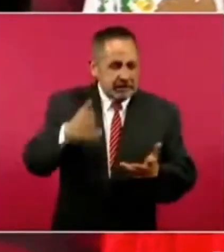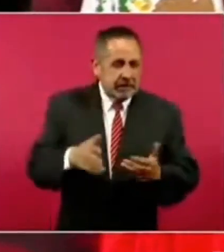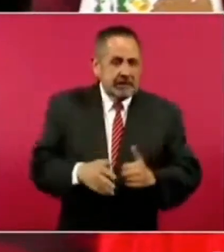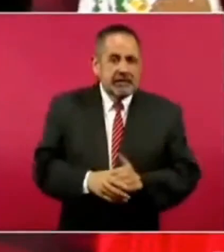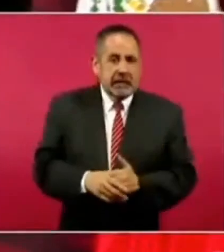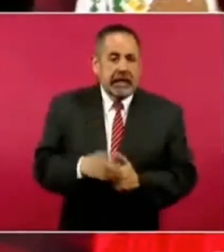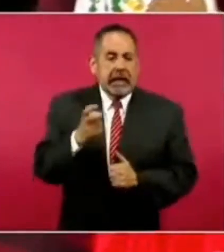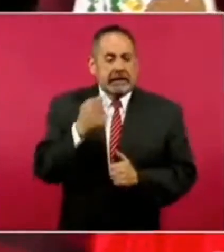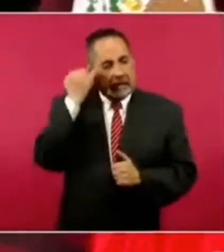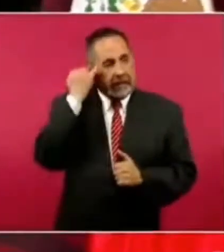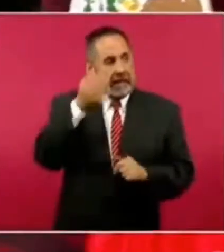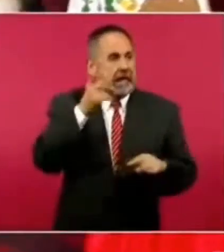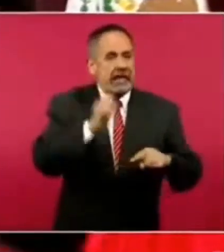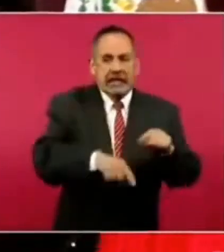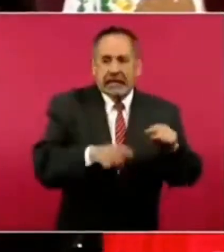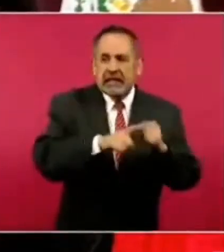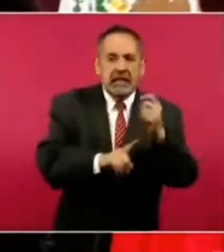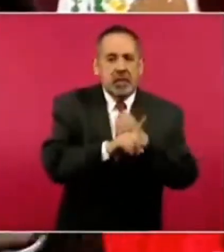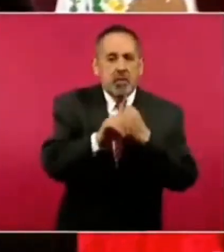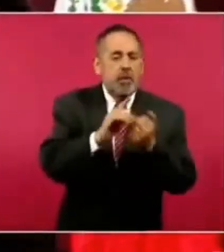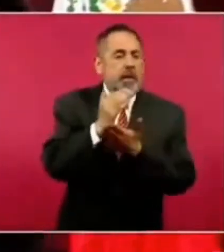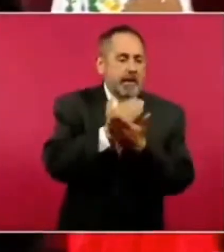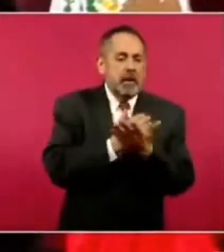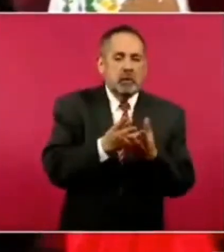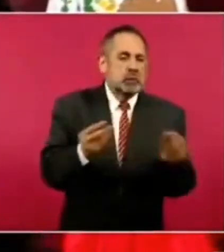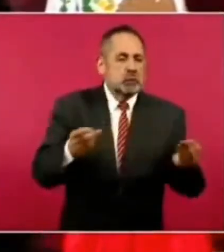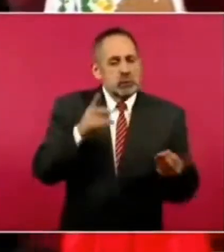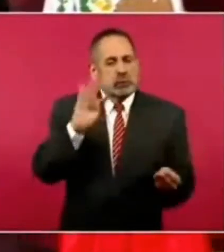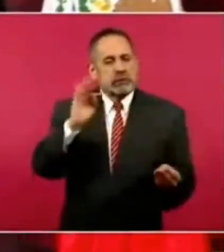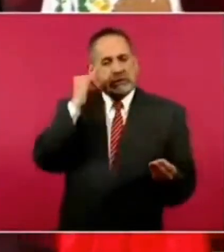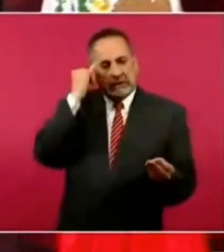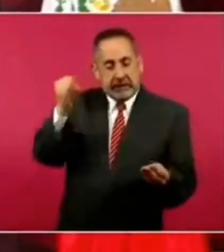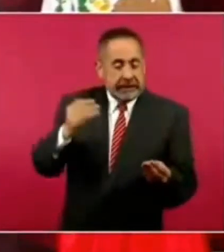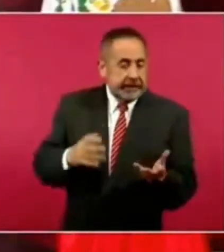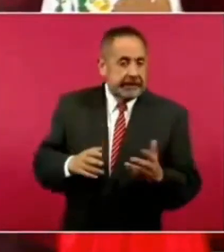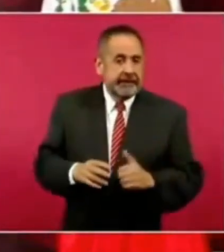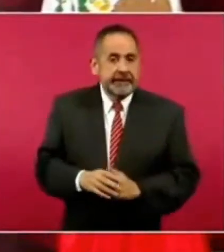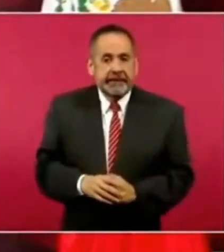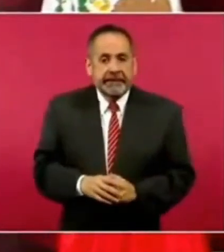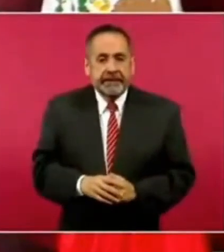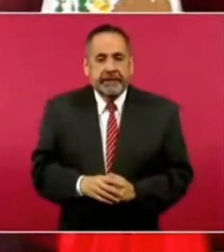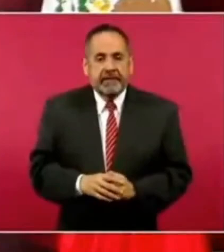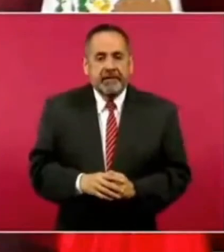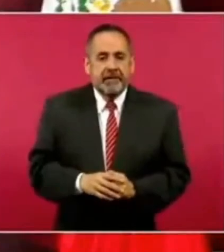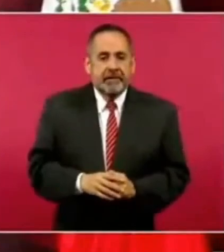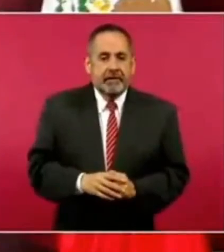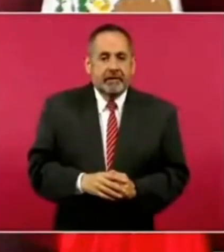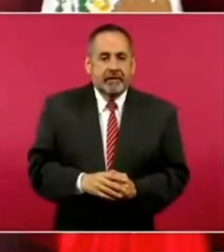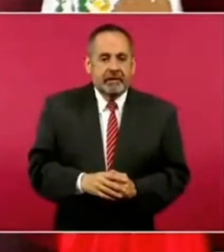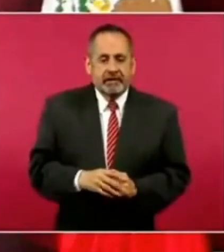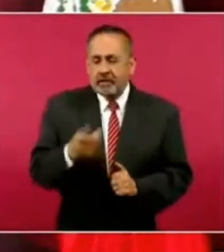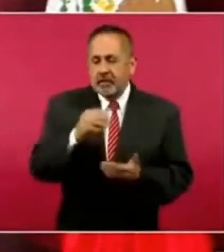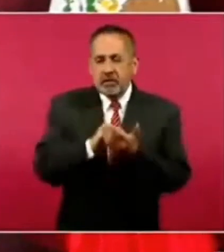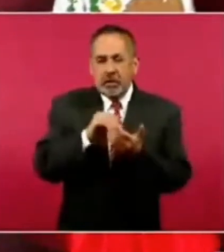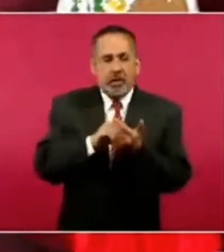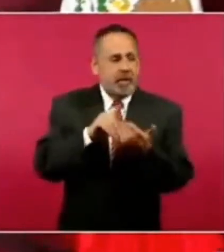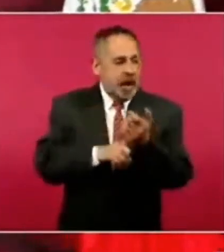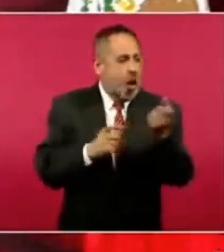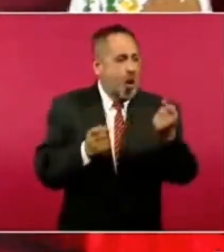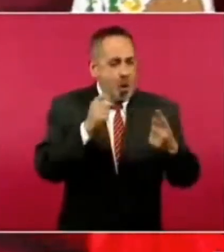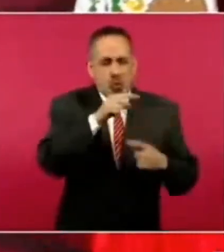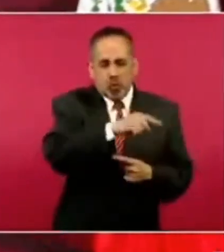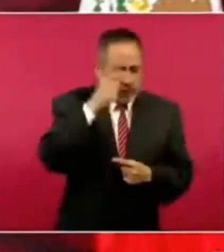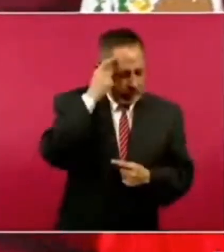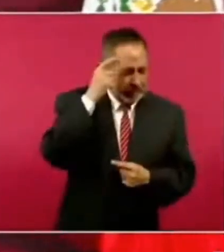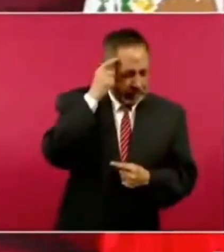que de esa manera iban a resolver el problema. Se olvidaron. Y todavía el pensamiento